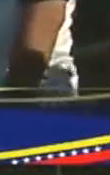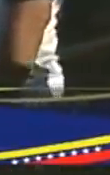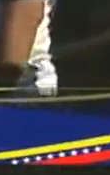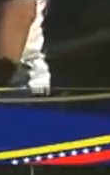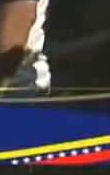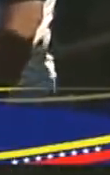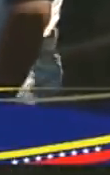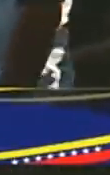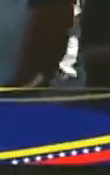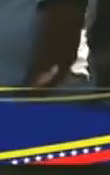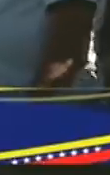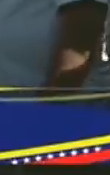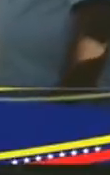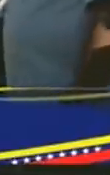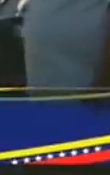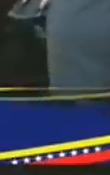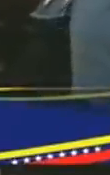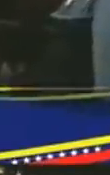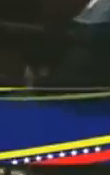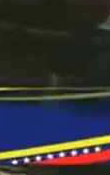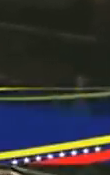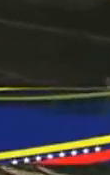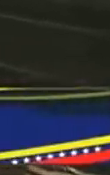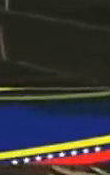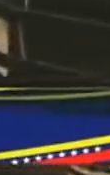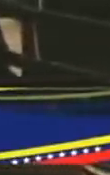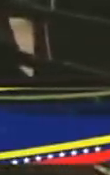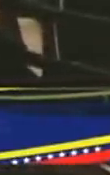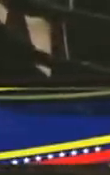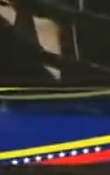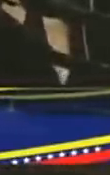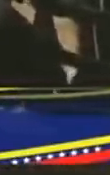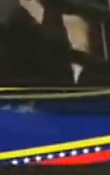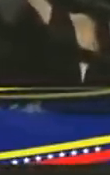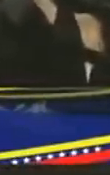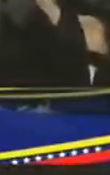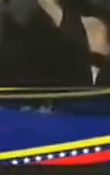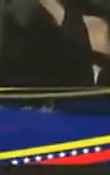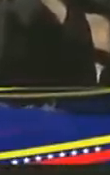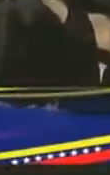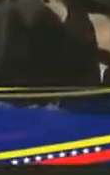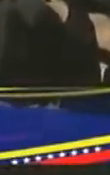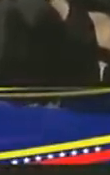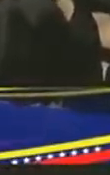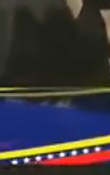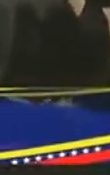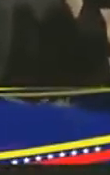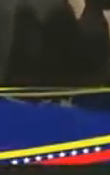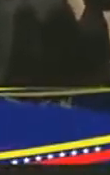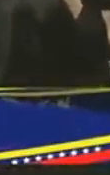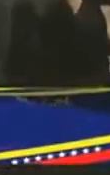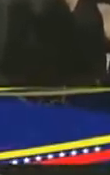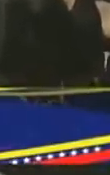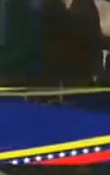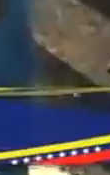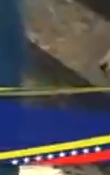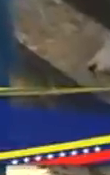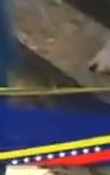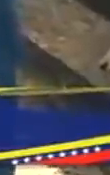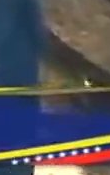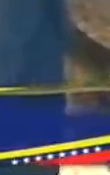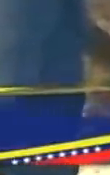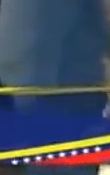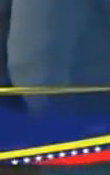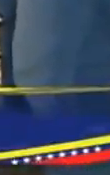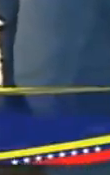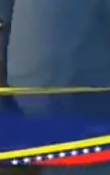día tenemos en Venezuela, gracias a la incorporación de excelente genética, de cabras de 4 a 5 litros de leche promedio. Correcto. Que son